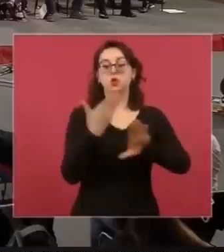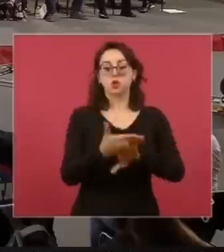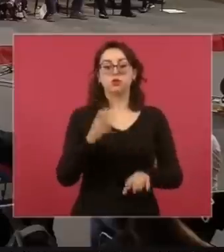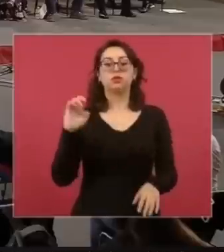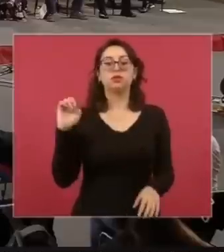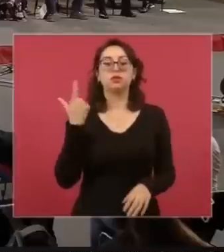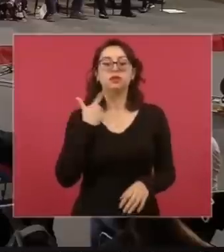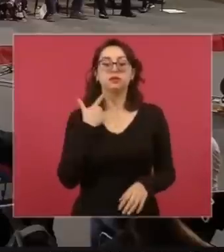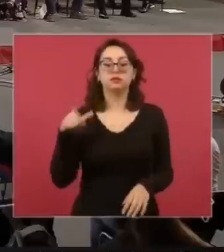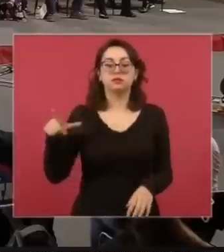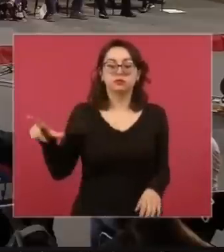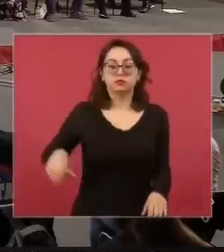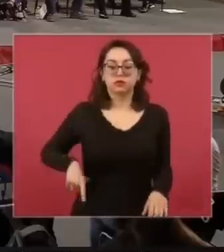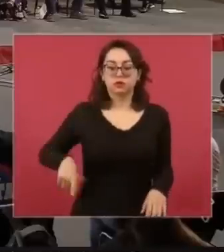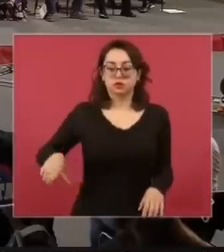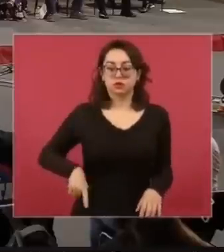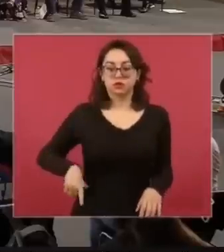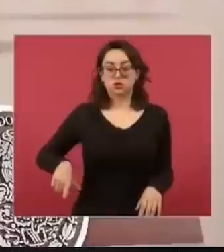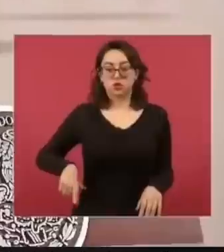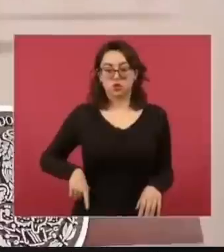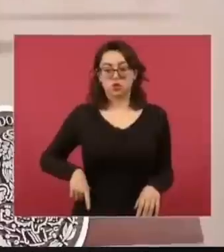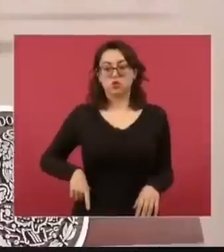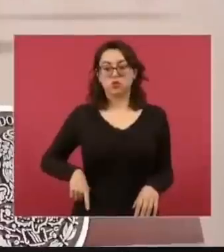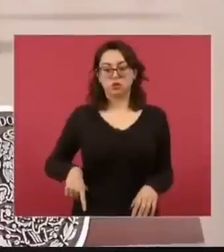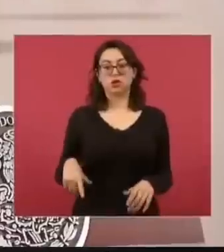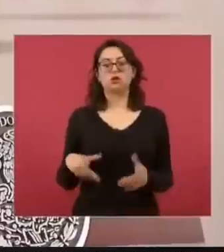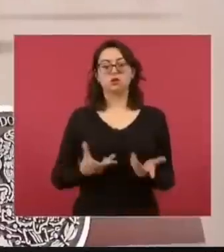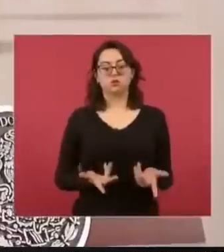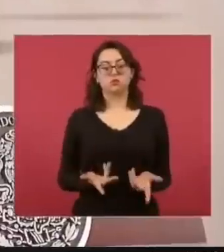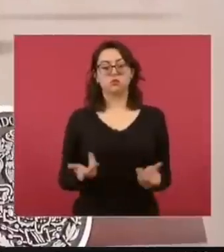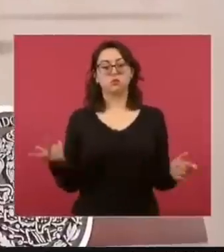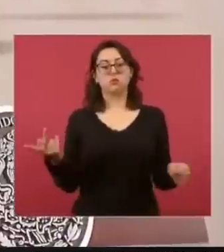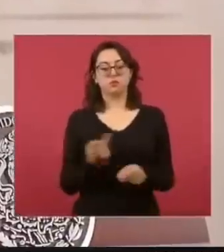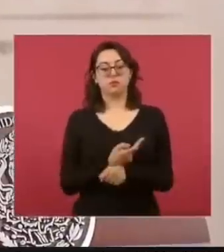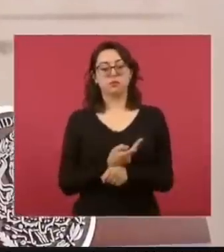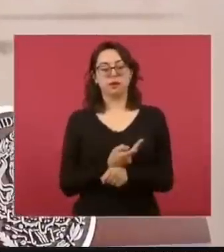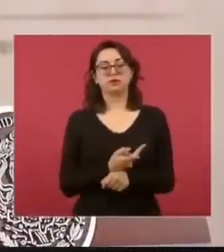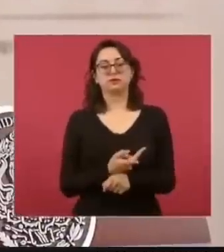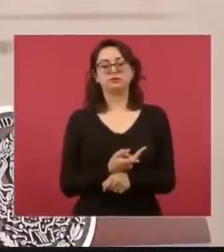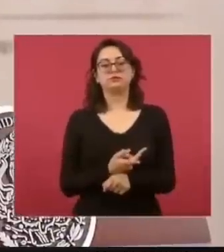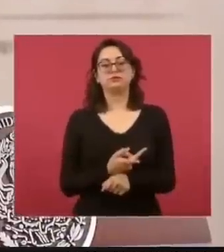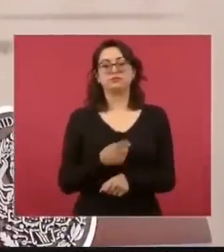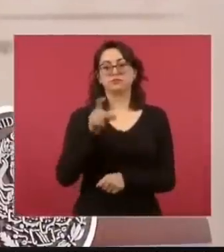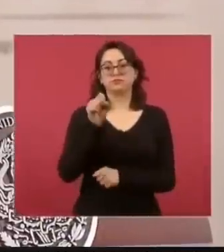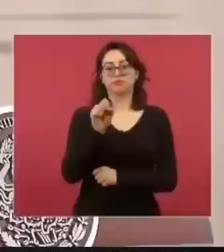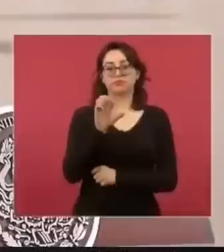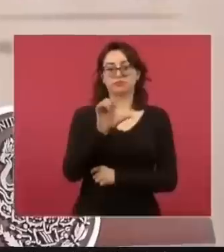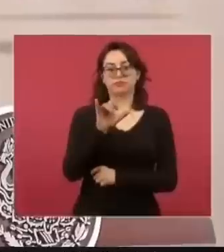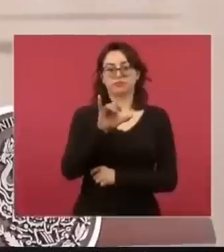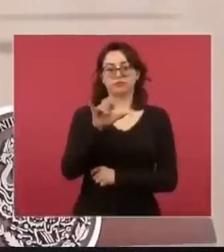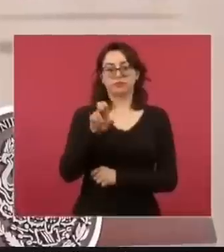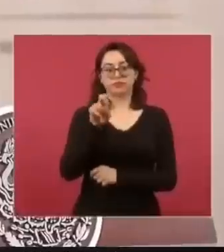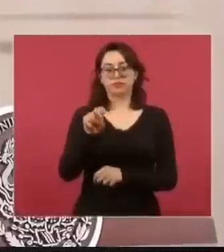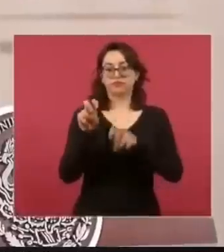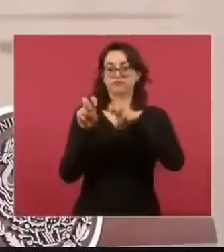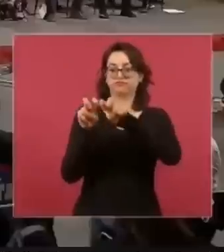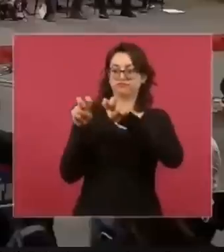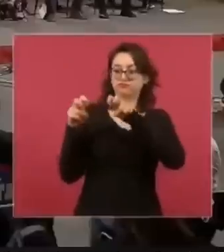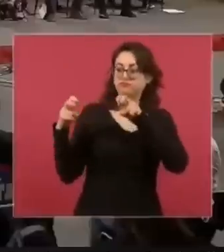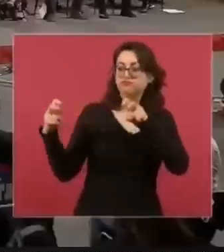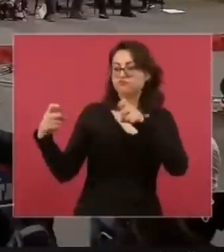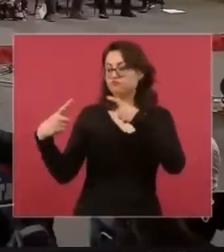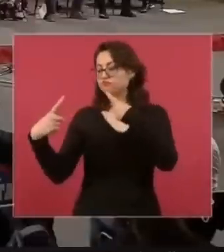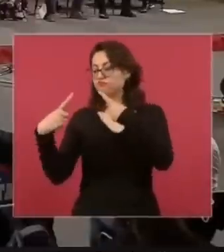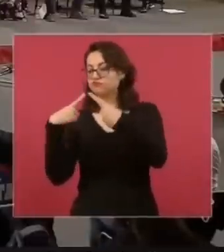con una el con el en minoría que se presentó en la suprema corte de justicia en la última ocasión que